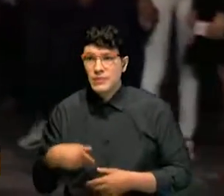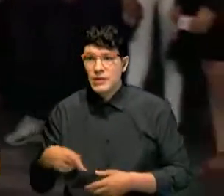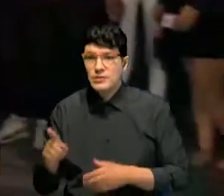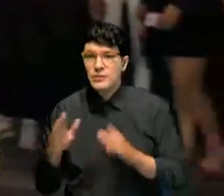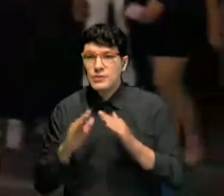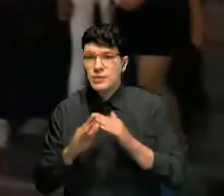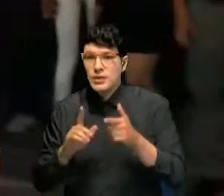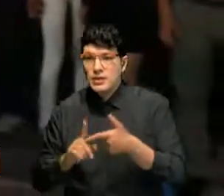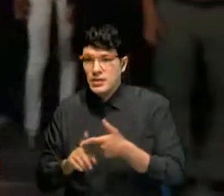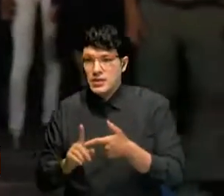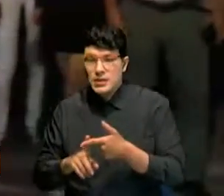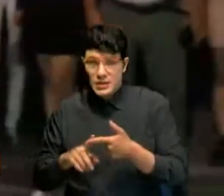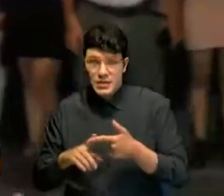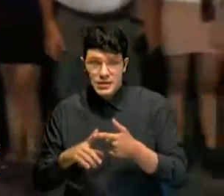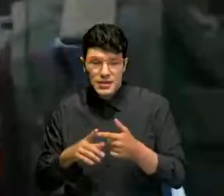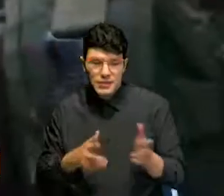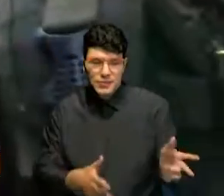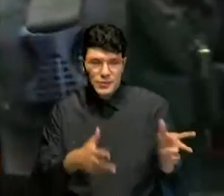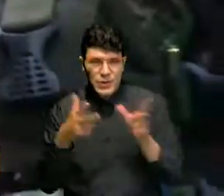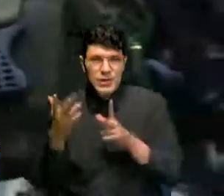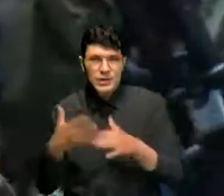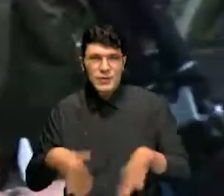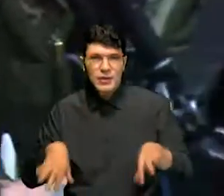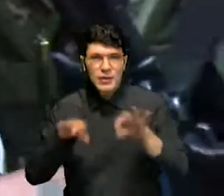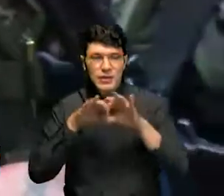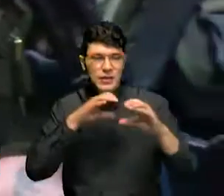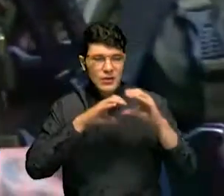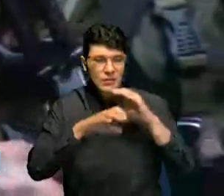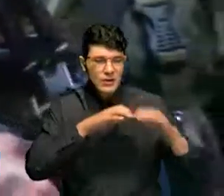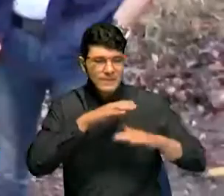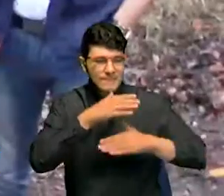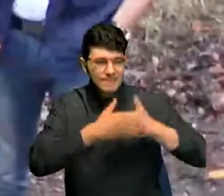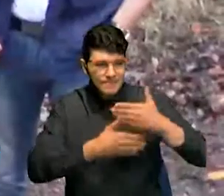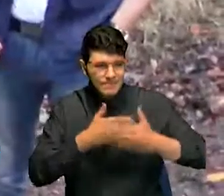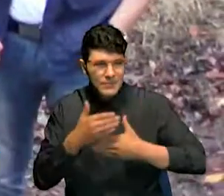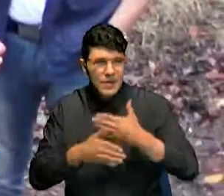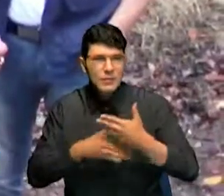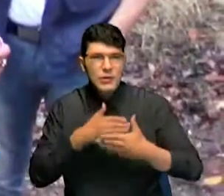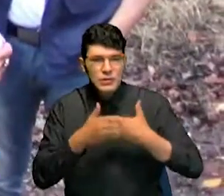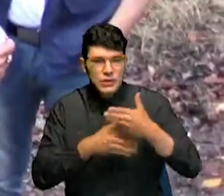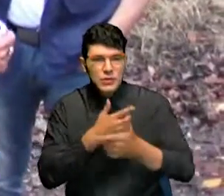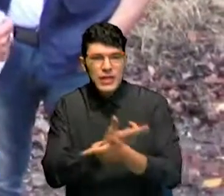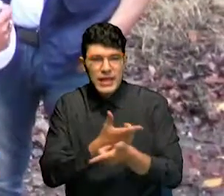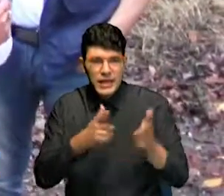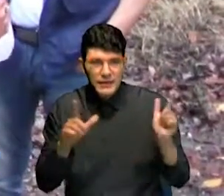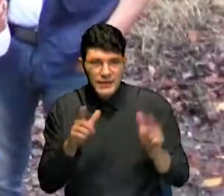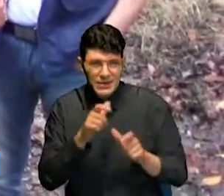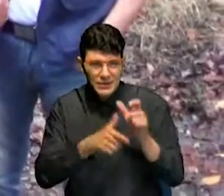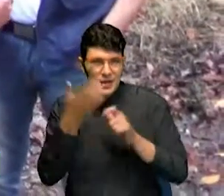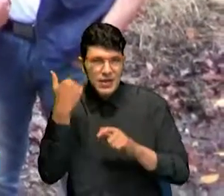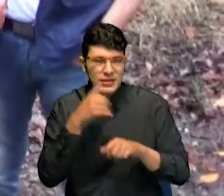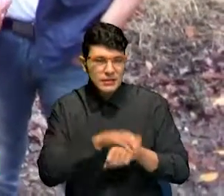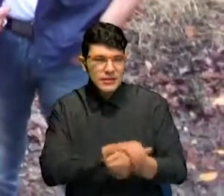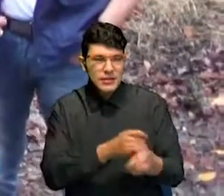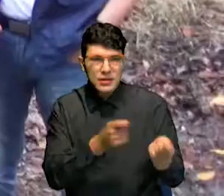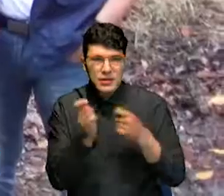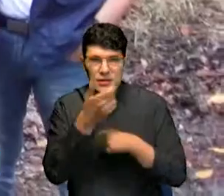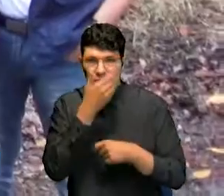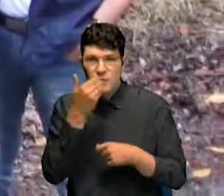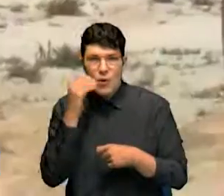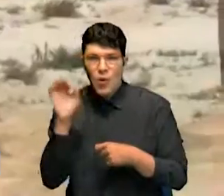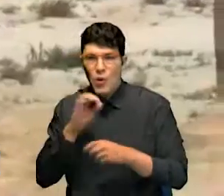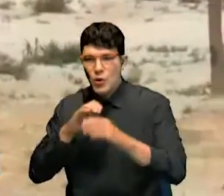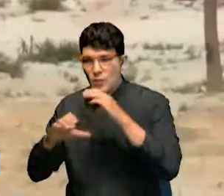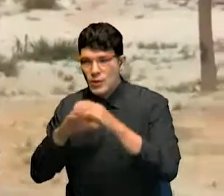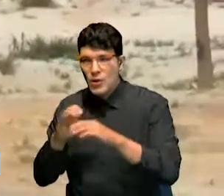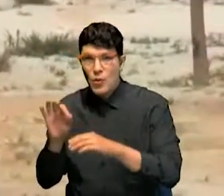ha sido puente importante entre los grupos armados que delinquen en la región tales como las liberaciones e intercomunicación es entre estos grupos urgentes